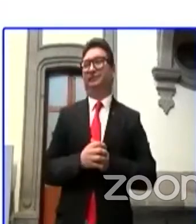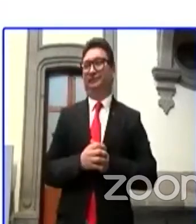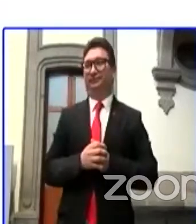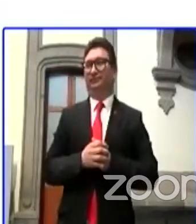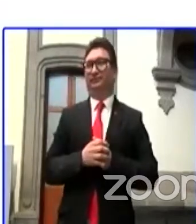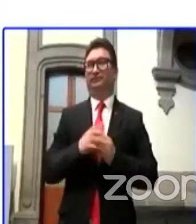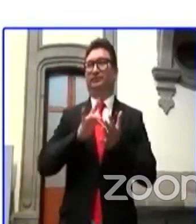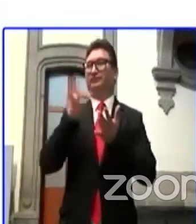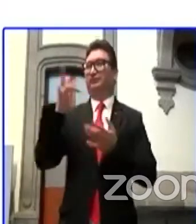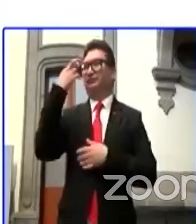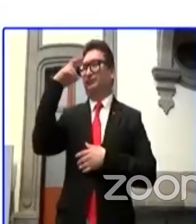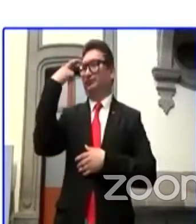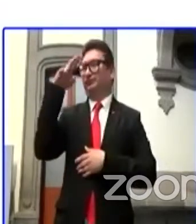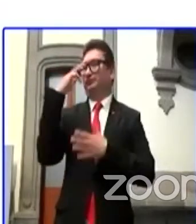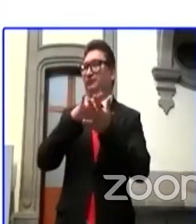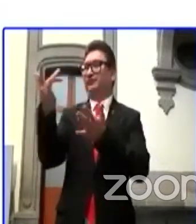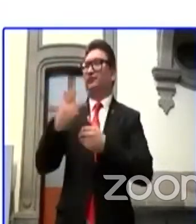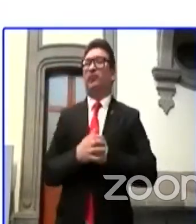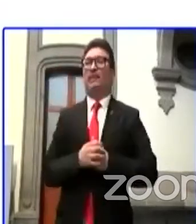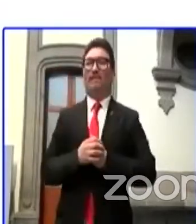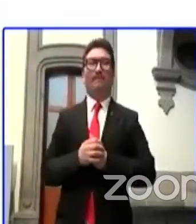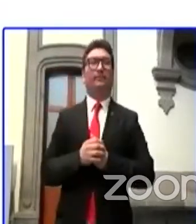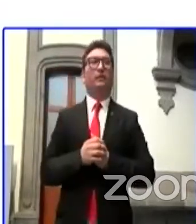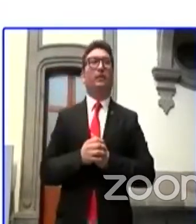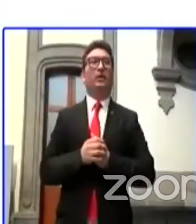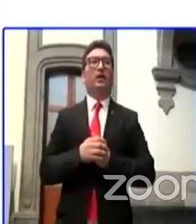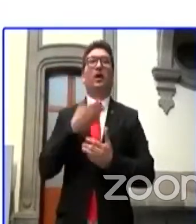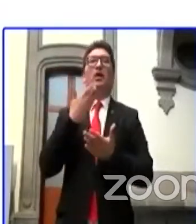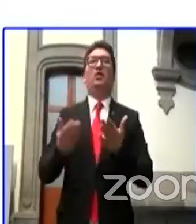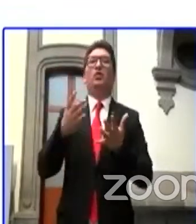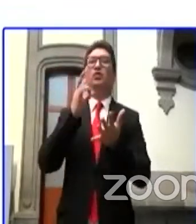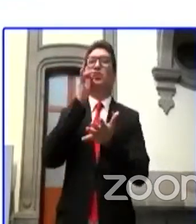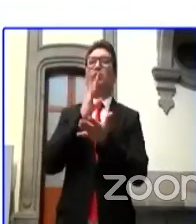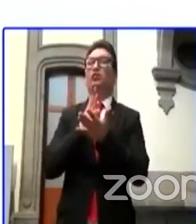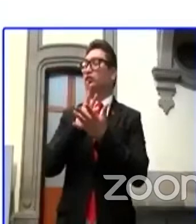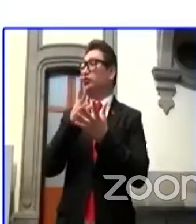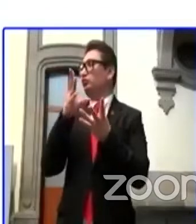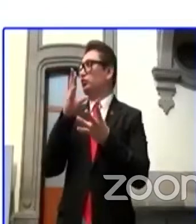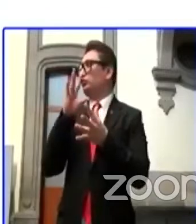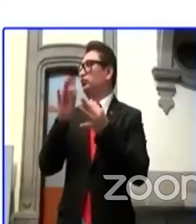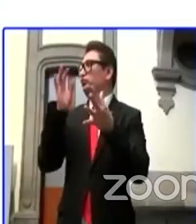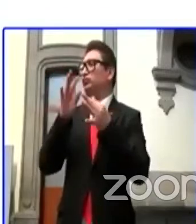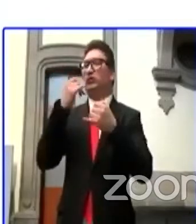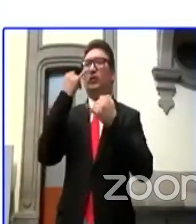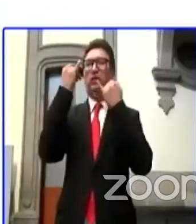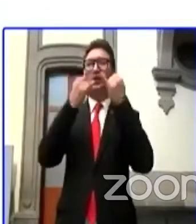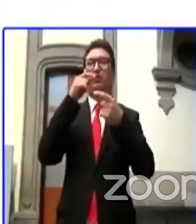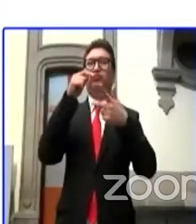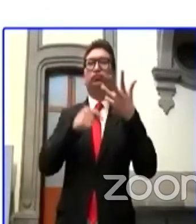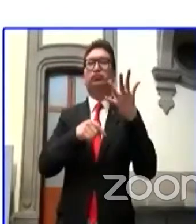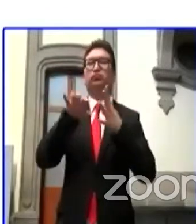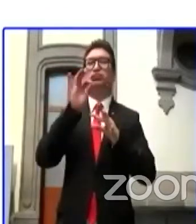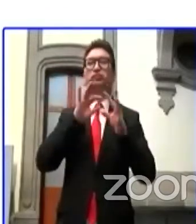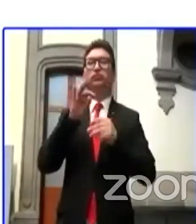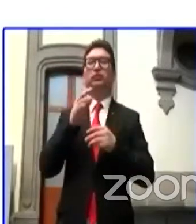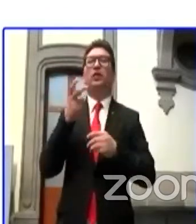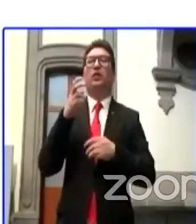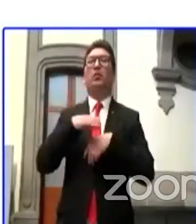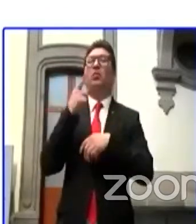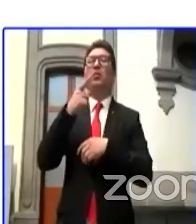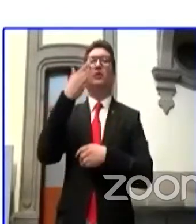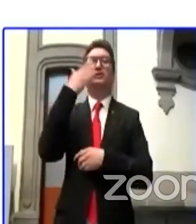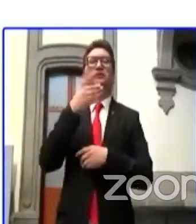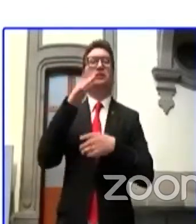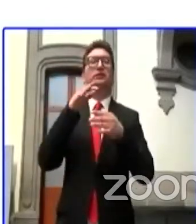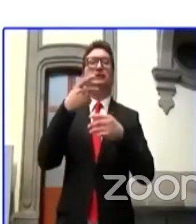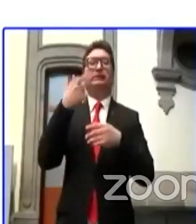Ruth. Bueno, solo quiero redondear algunas ideas, sobre todo Sin duda, creo que esto